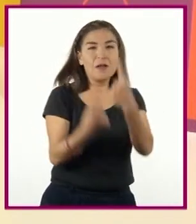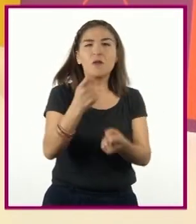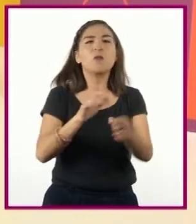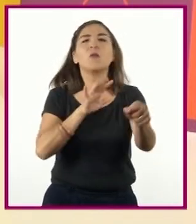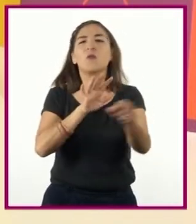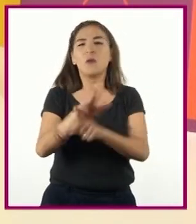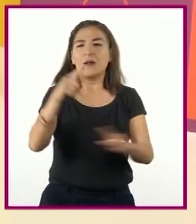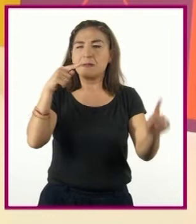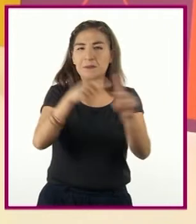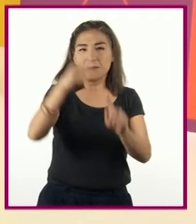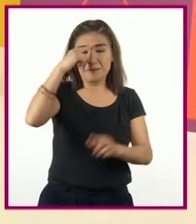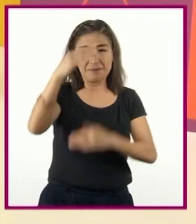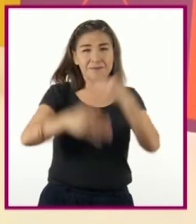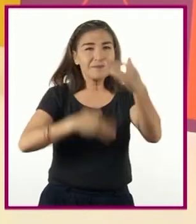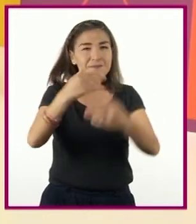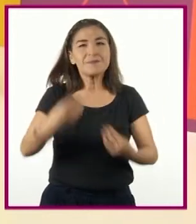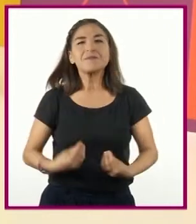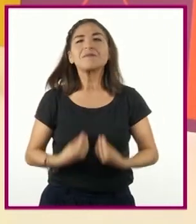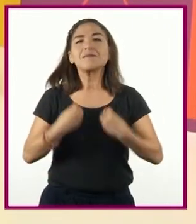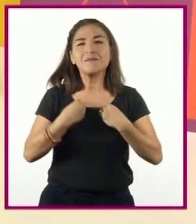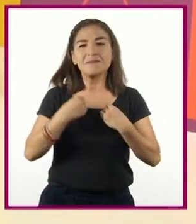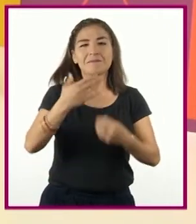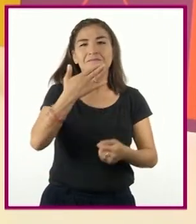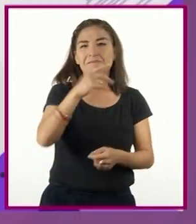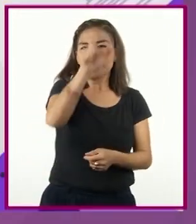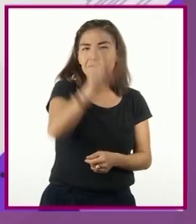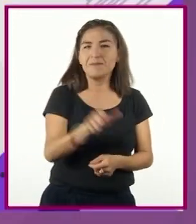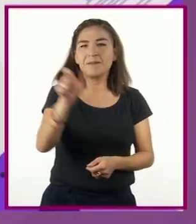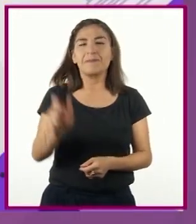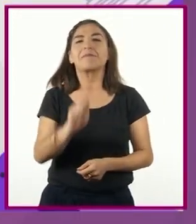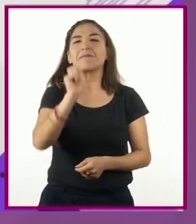influyen en la construcción de la identidad son los siguientes.